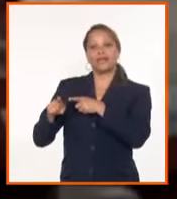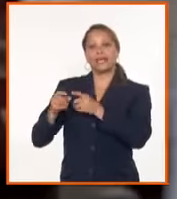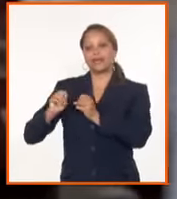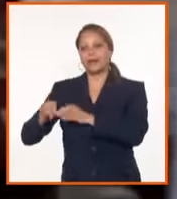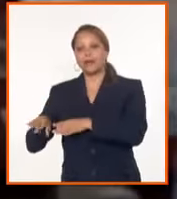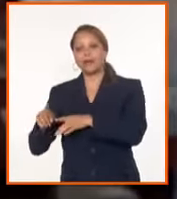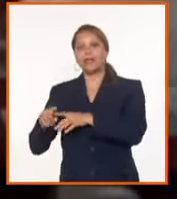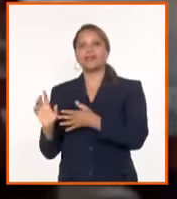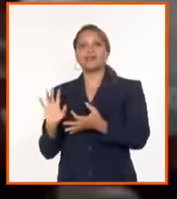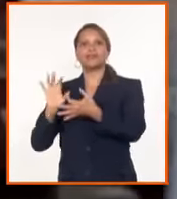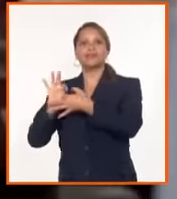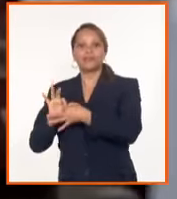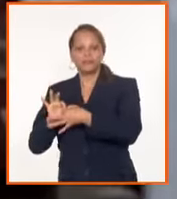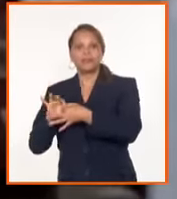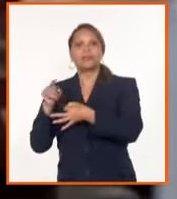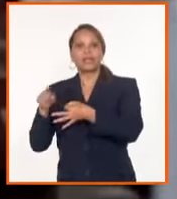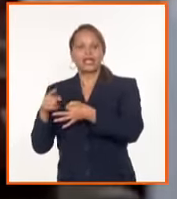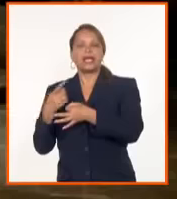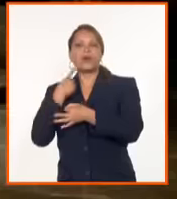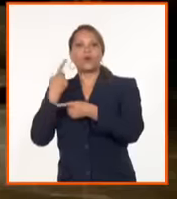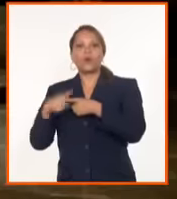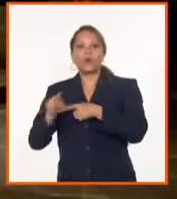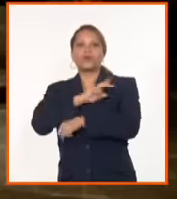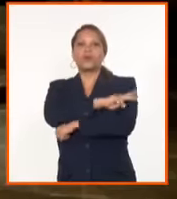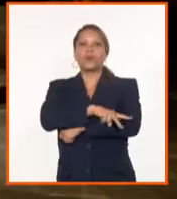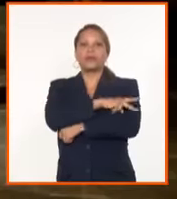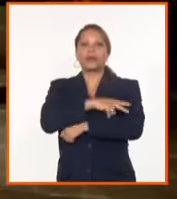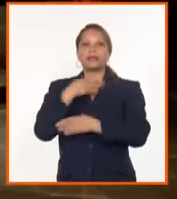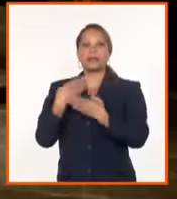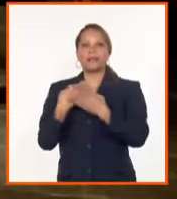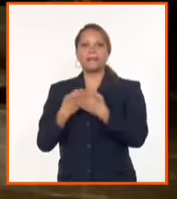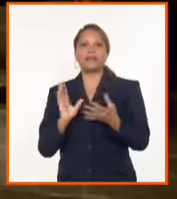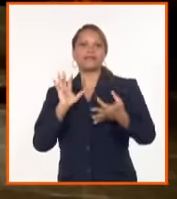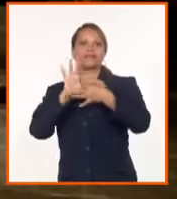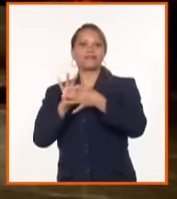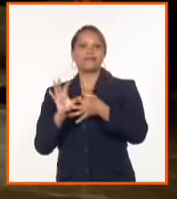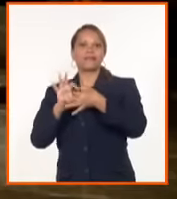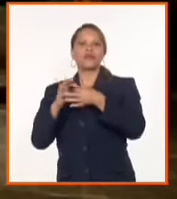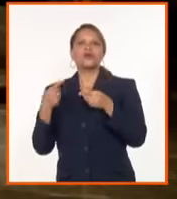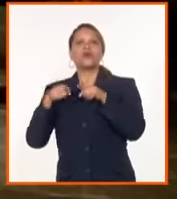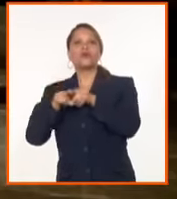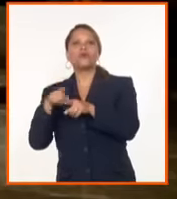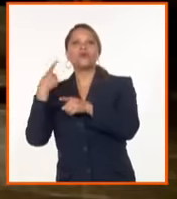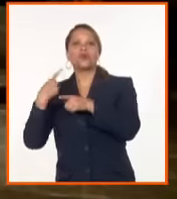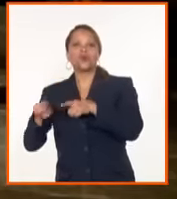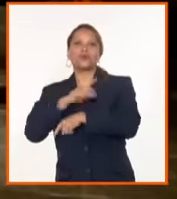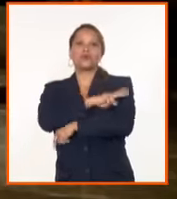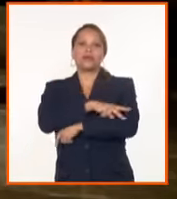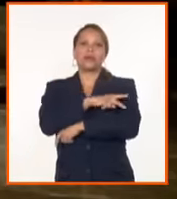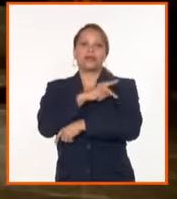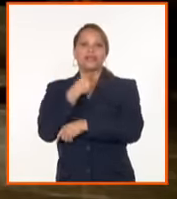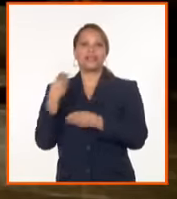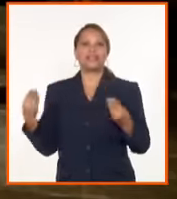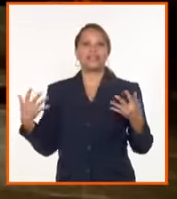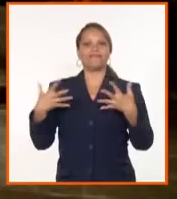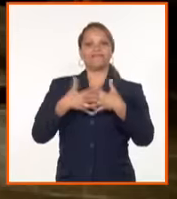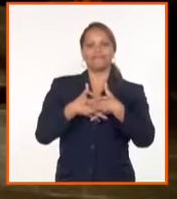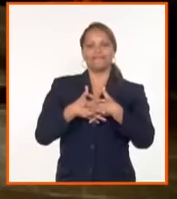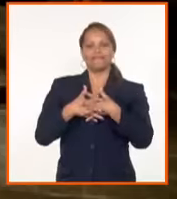con capacidades que tenemos ociosas en empresas cubanas, y de conjunto han echado a andar